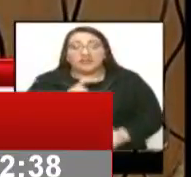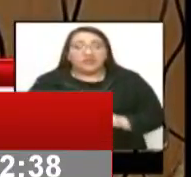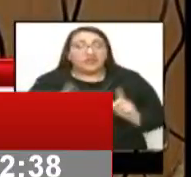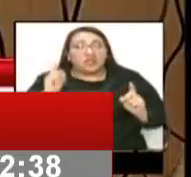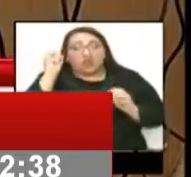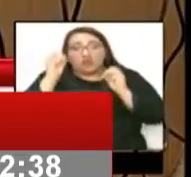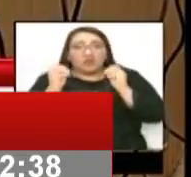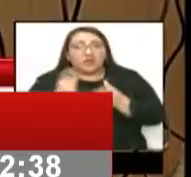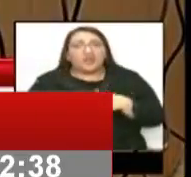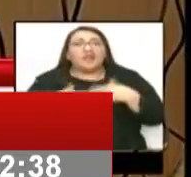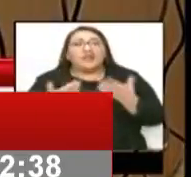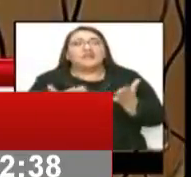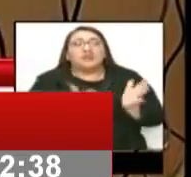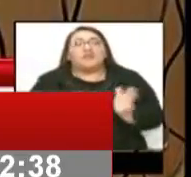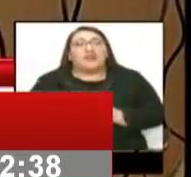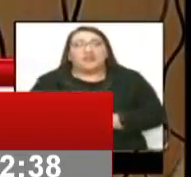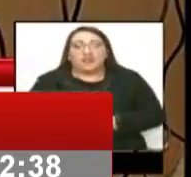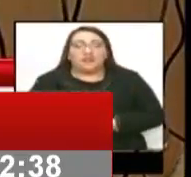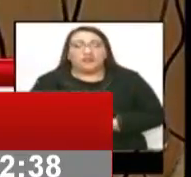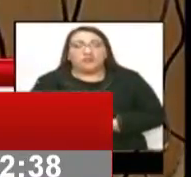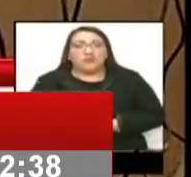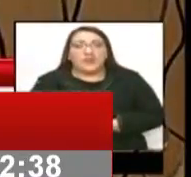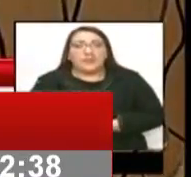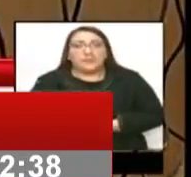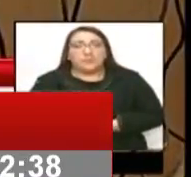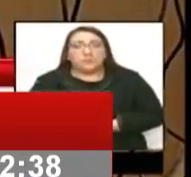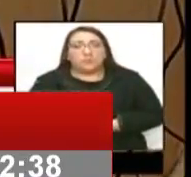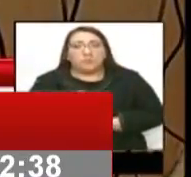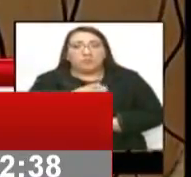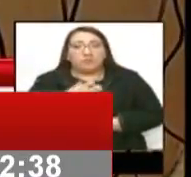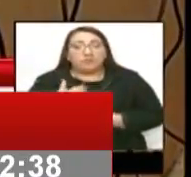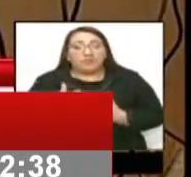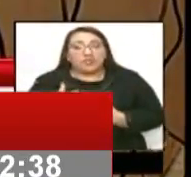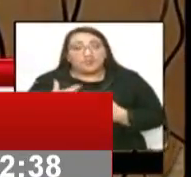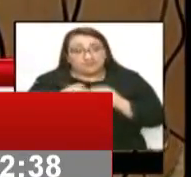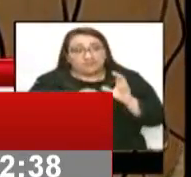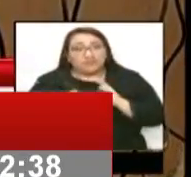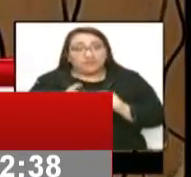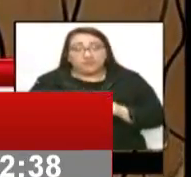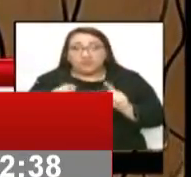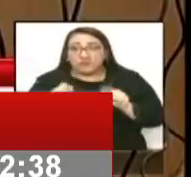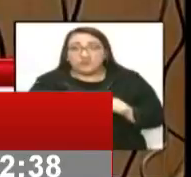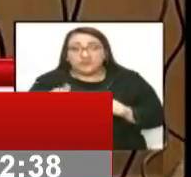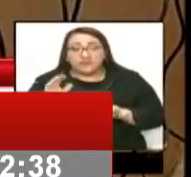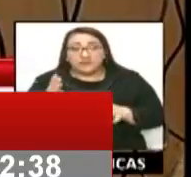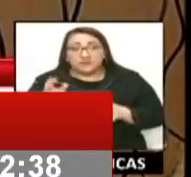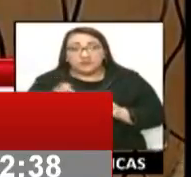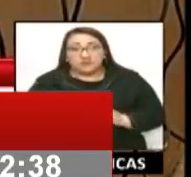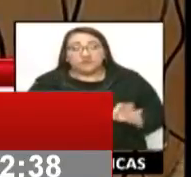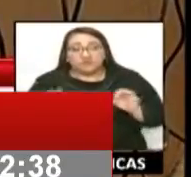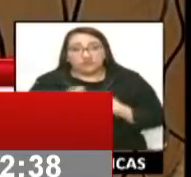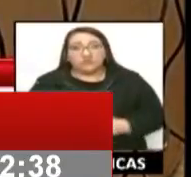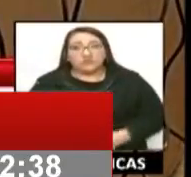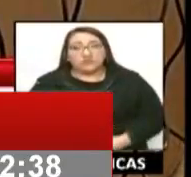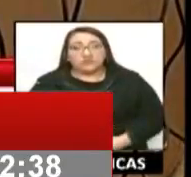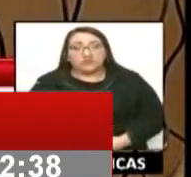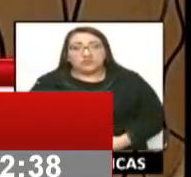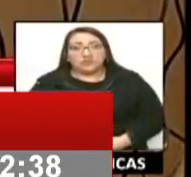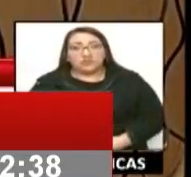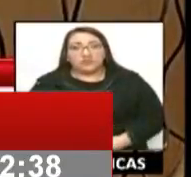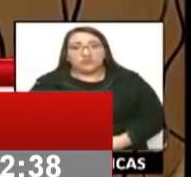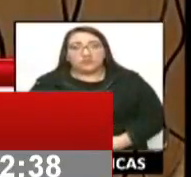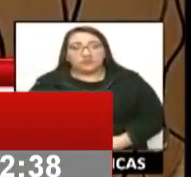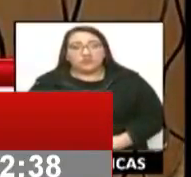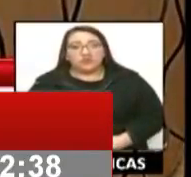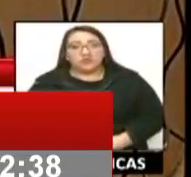las que se han planteado. Entonces, presidenta, habrá que discutir, pero lo que nos parece a nosotros fundamental es que sea que